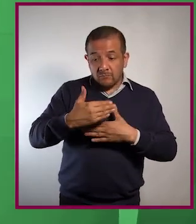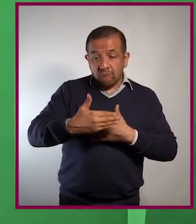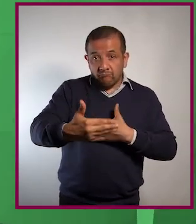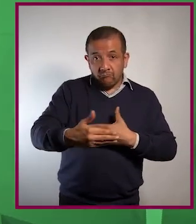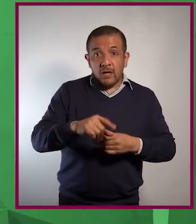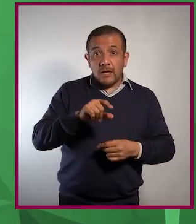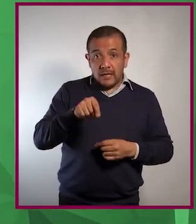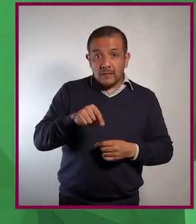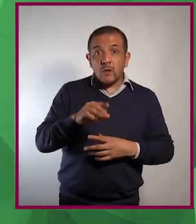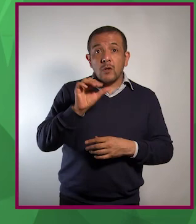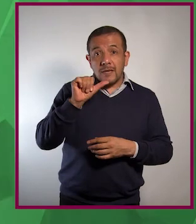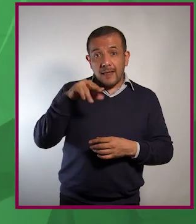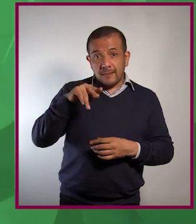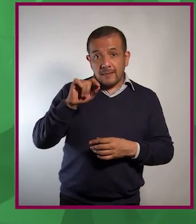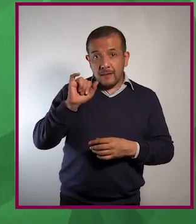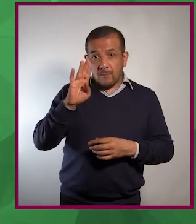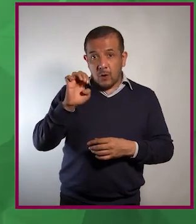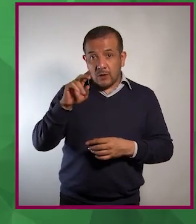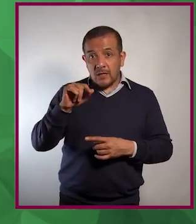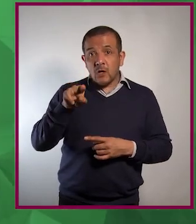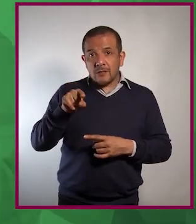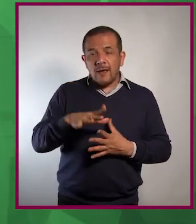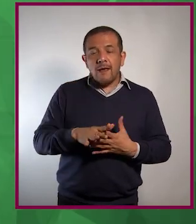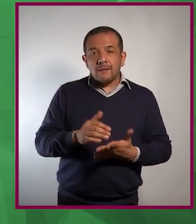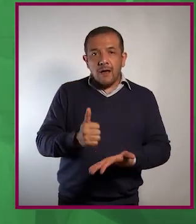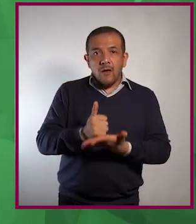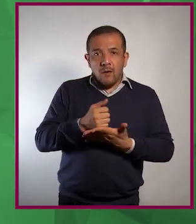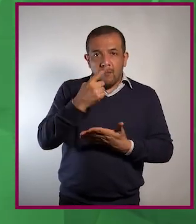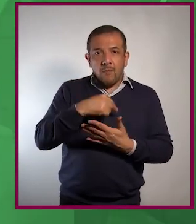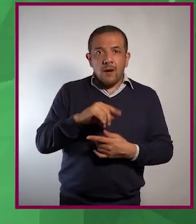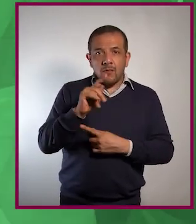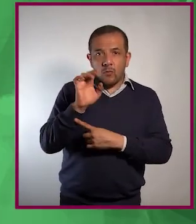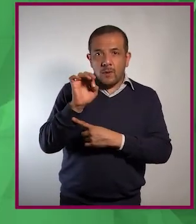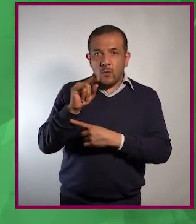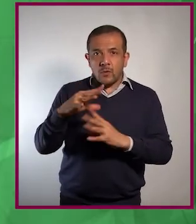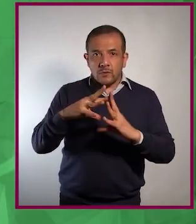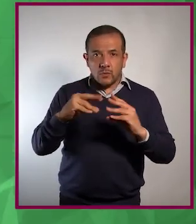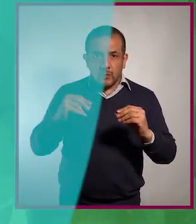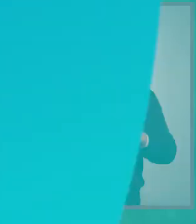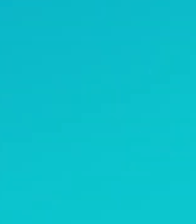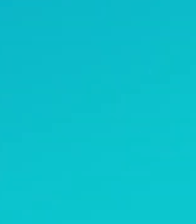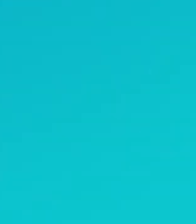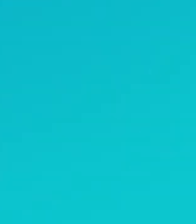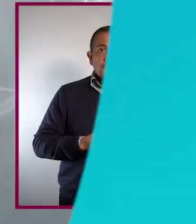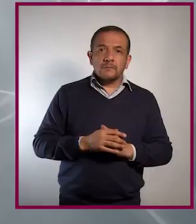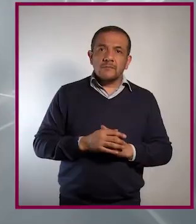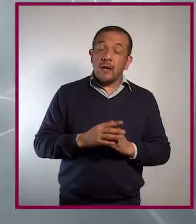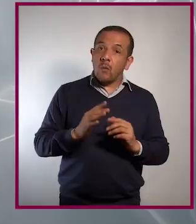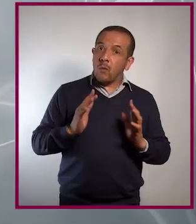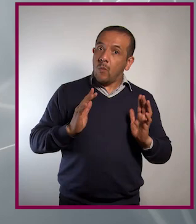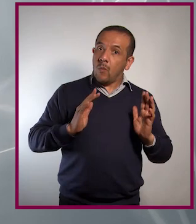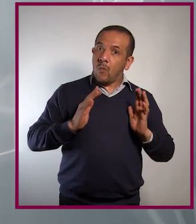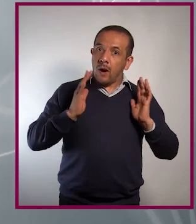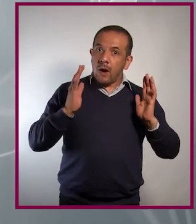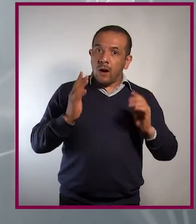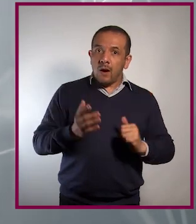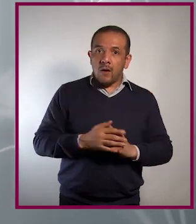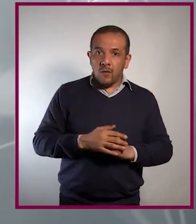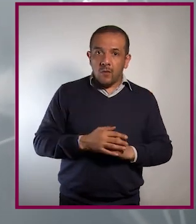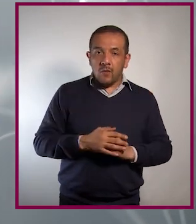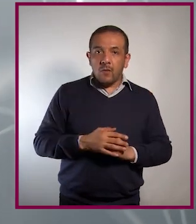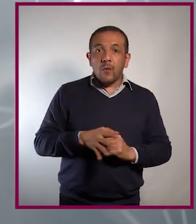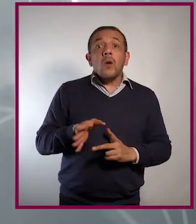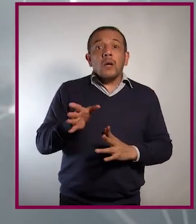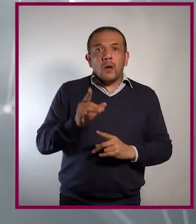los antibióticos fueron un gran avance en el tratamiento de la tuberculosis. Qué sorprendente que